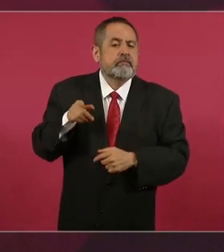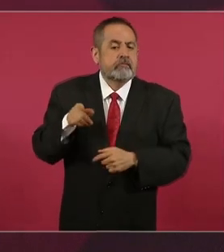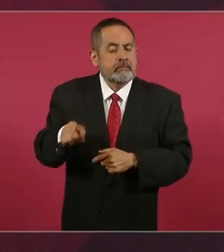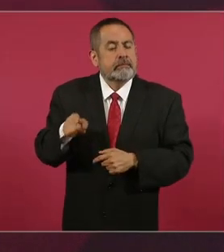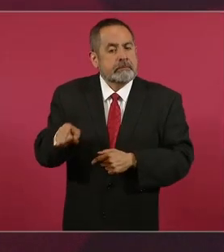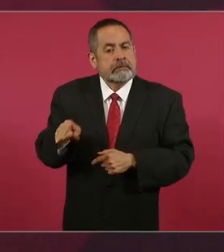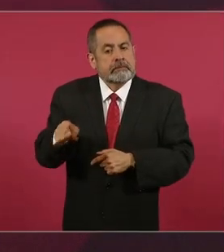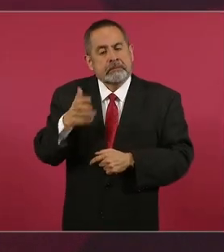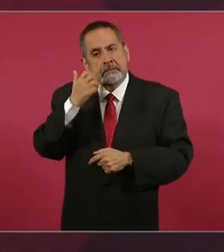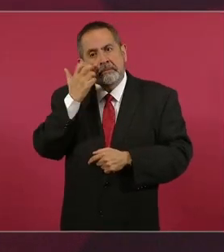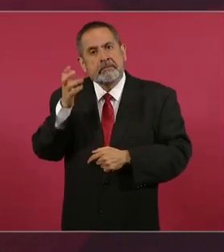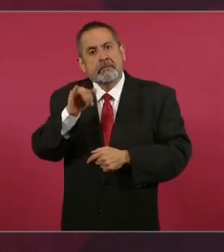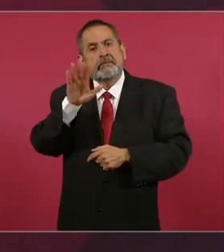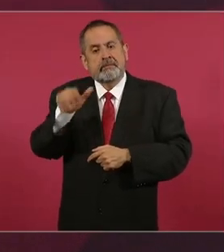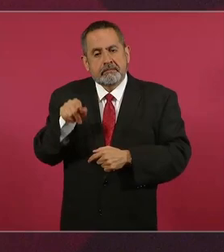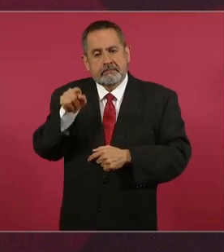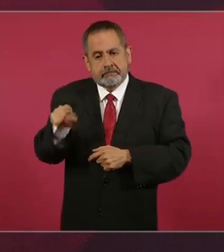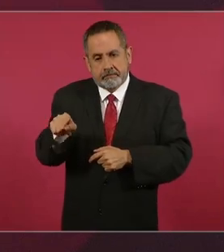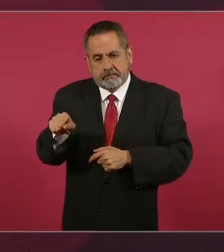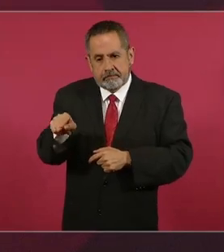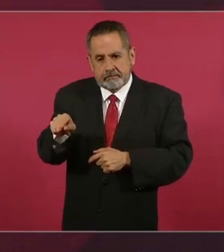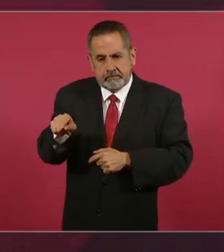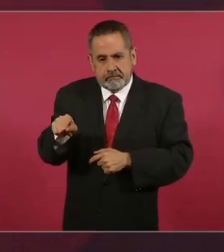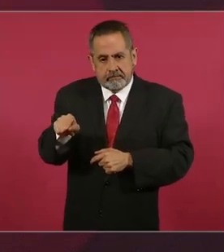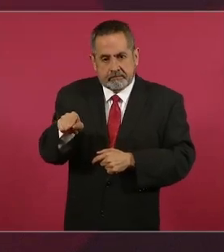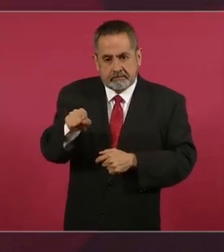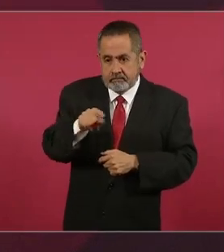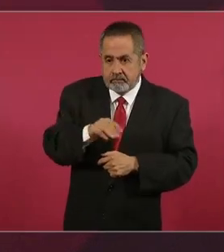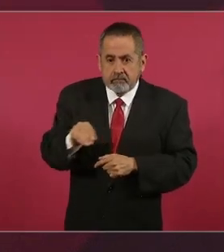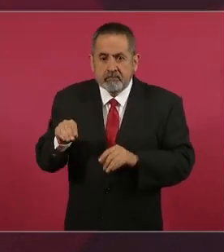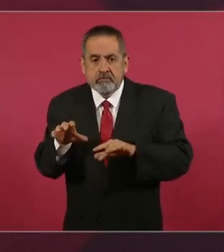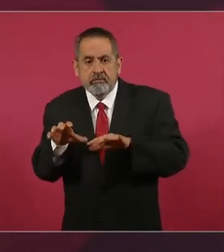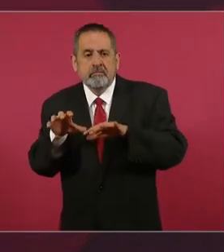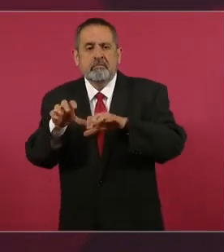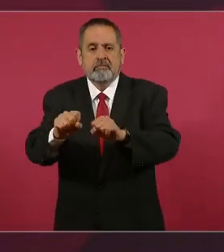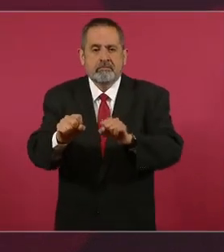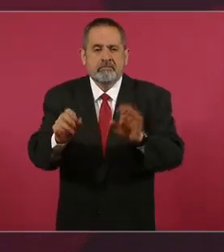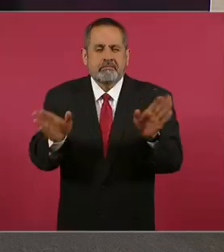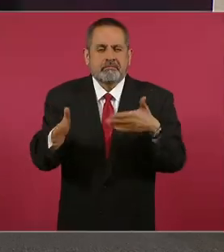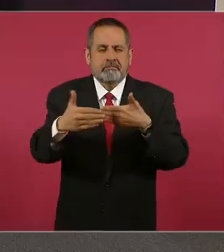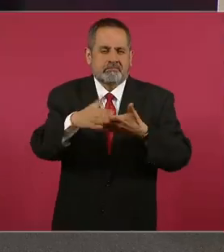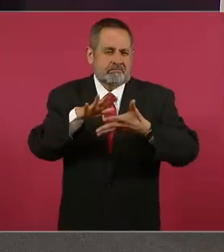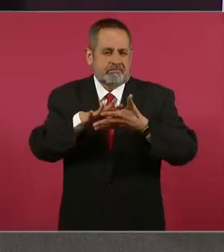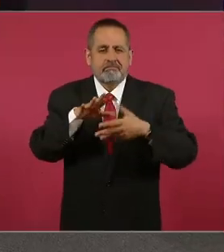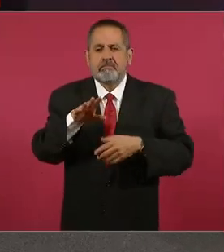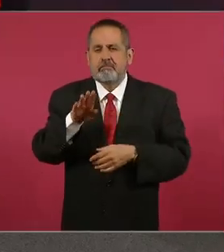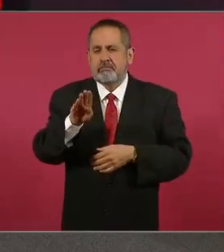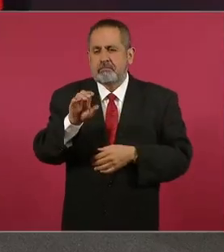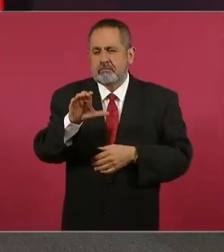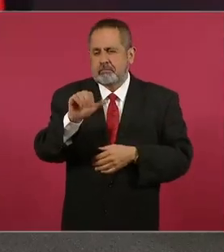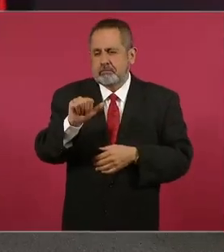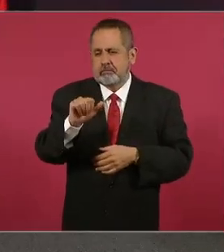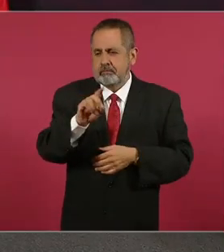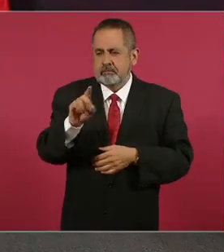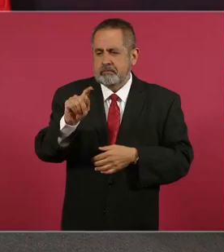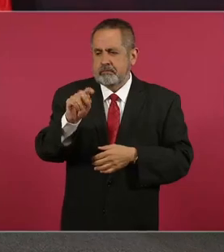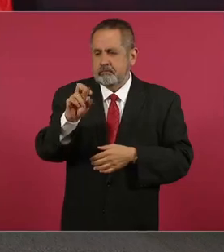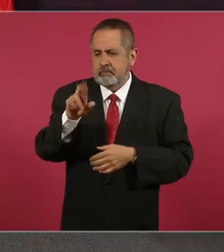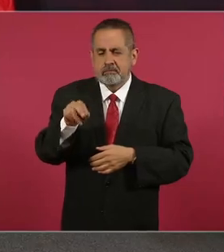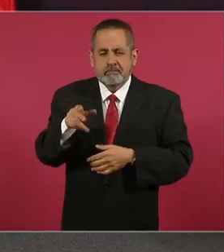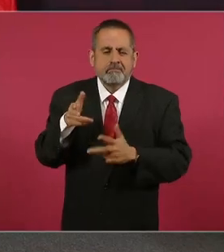buscando tomar el cuartel de Bocas del Toro, y allá quedan sus restos.